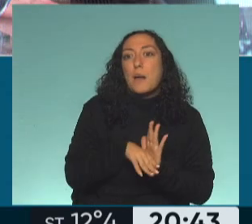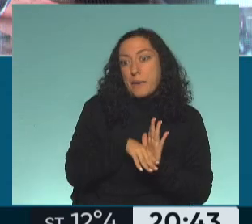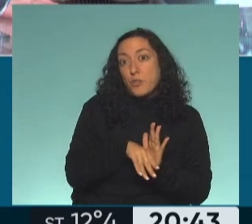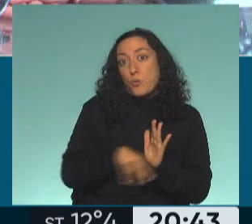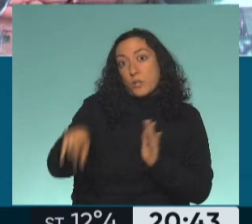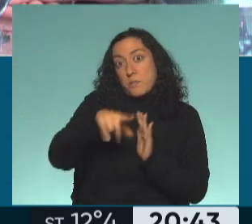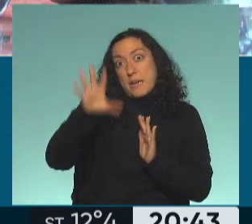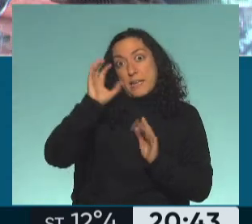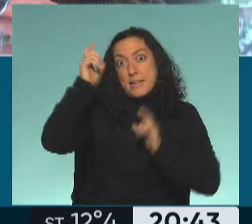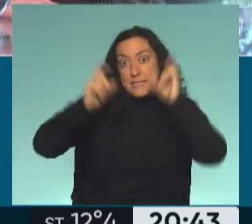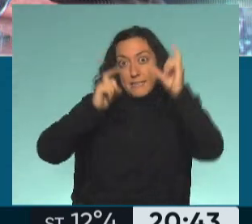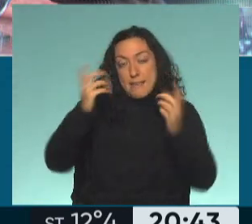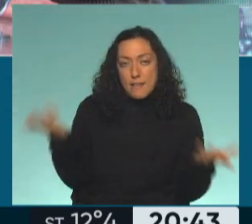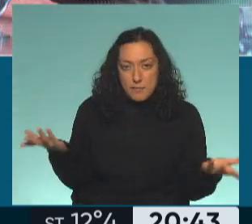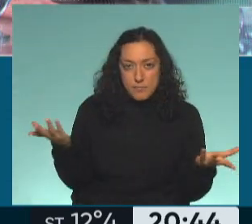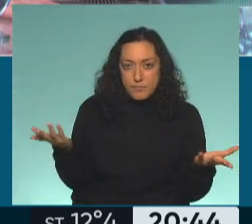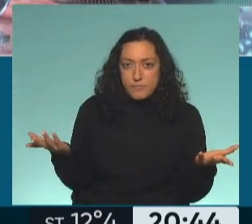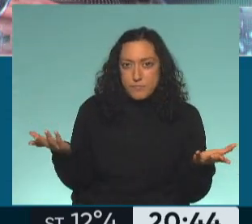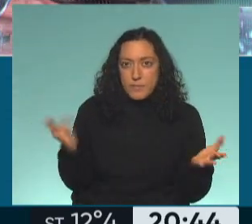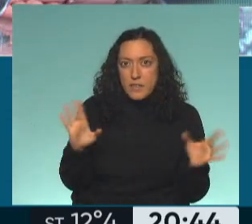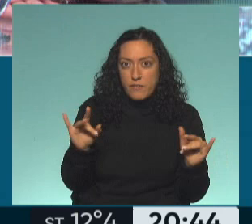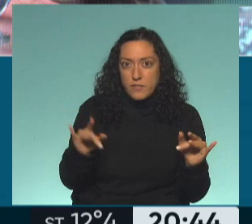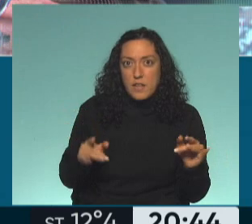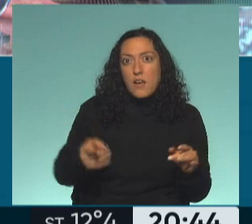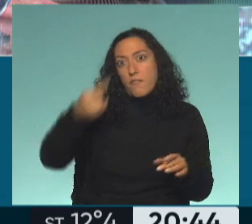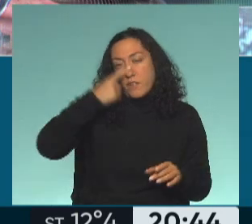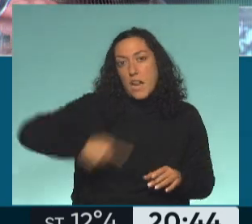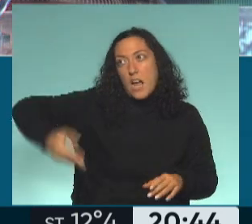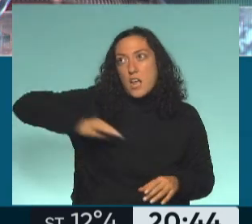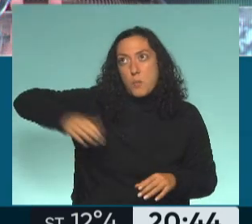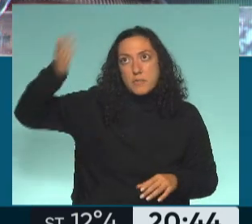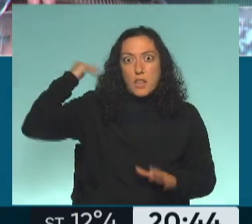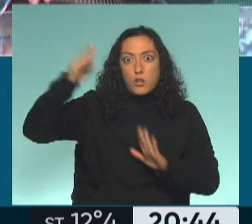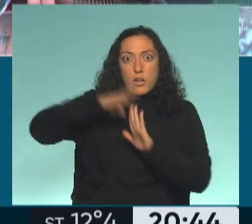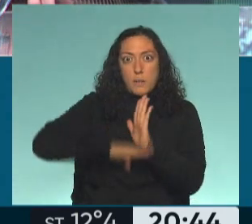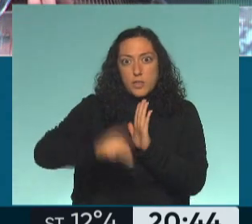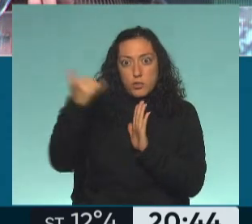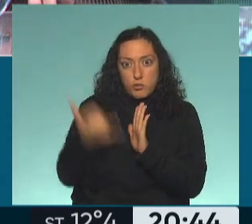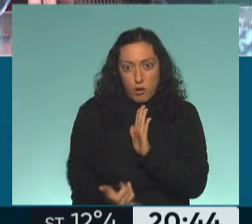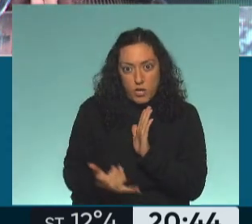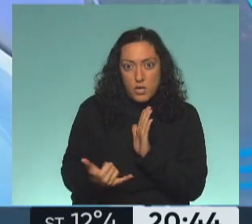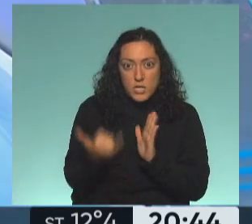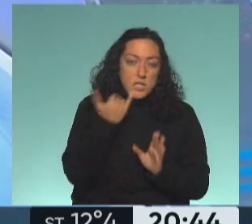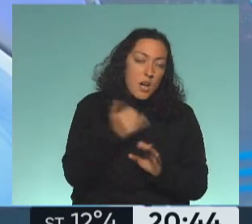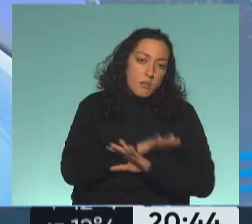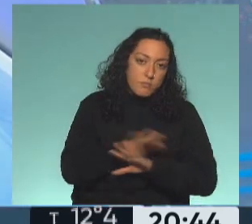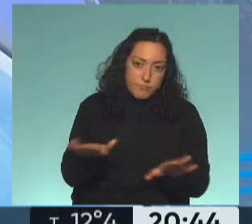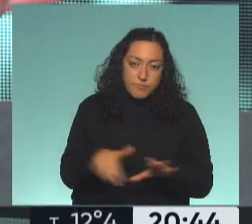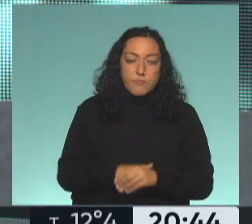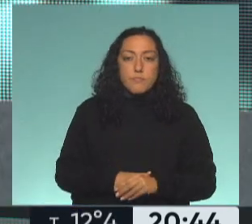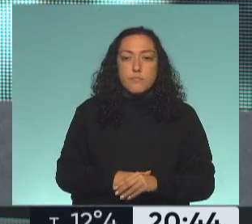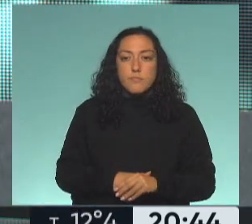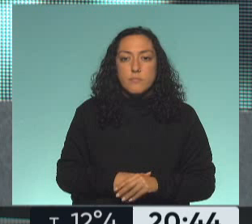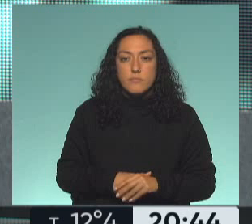que cuesta, que finalmente fue reglamentado el año pasado. ¿Vos sabés que entró ya en plena vigencia? En el panorama hay